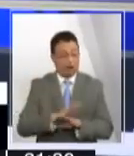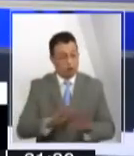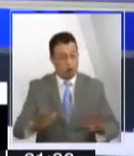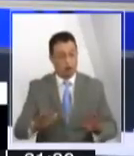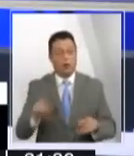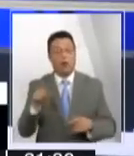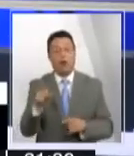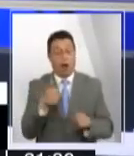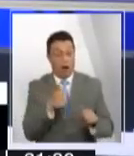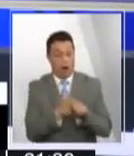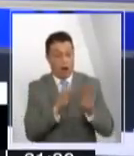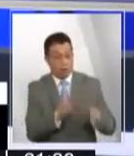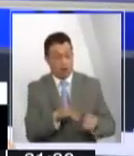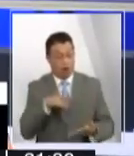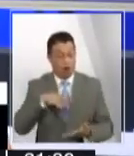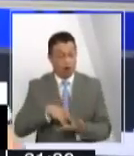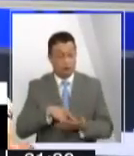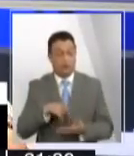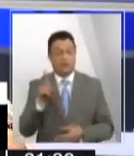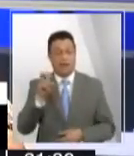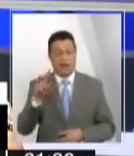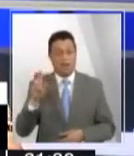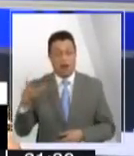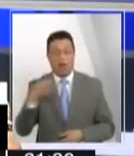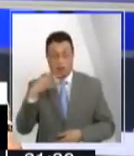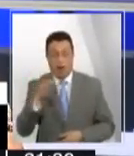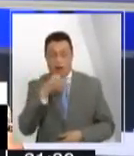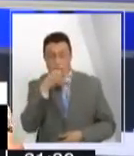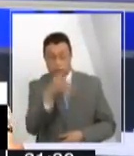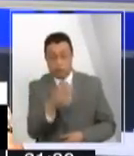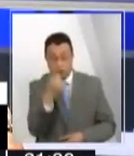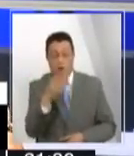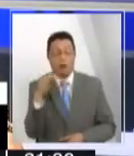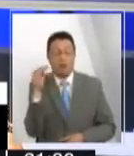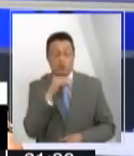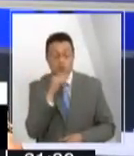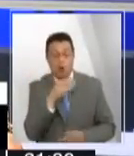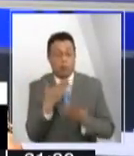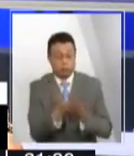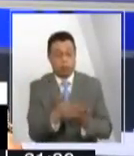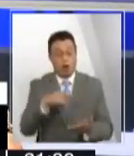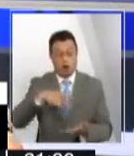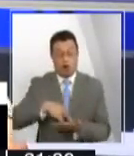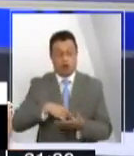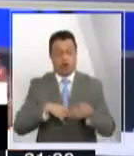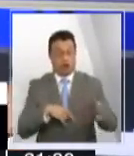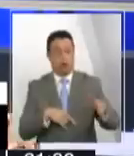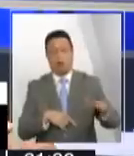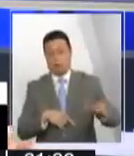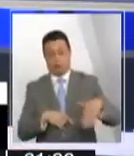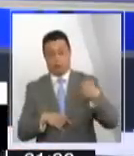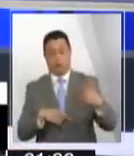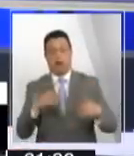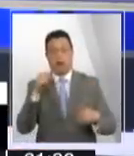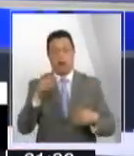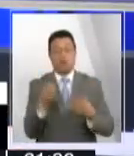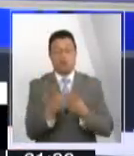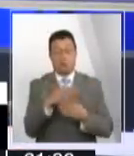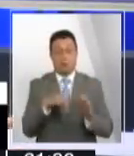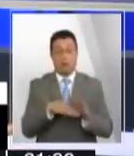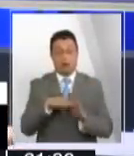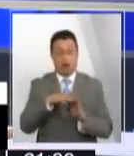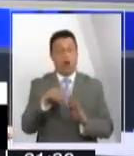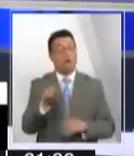Porque hasta hoy día se dice que el CERVEL presentó una salida de emergencia y que fue el Congreso finalmente, entre ellos la nueva mayoría, el que